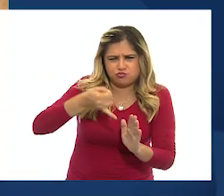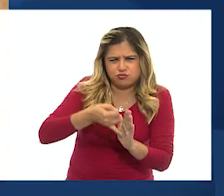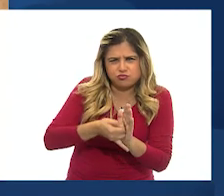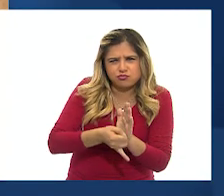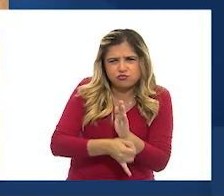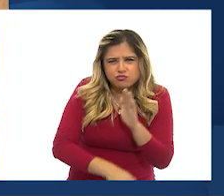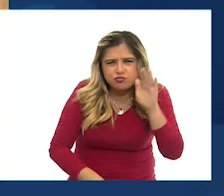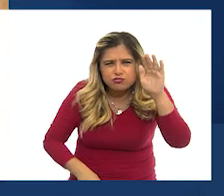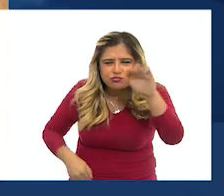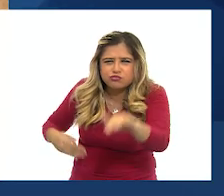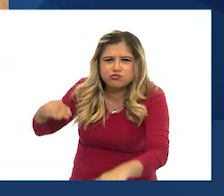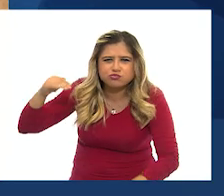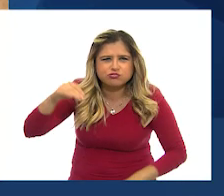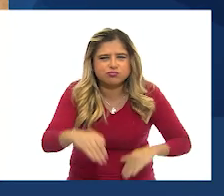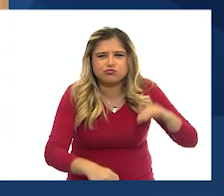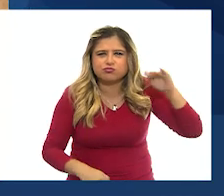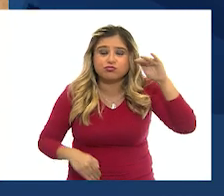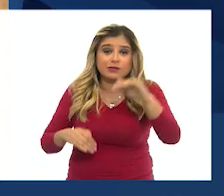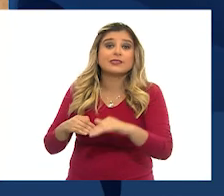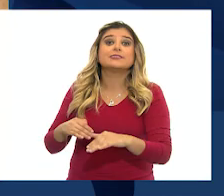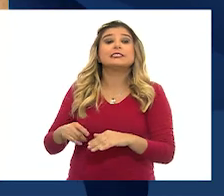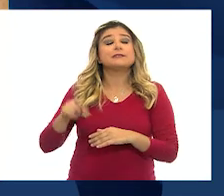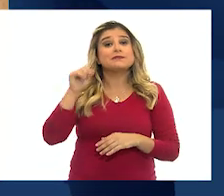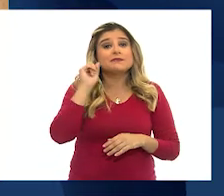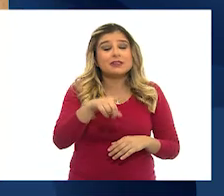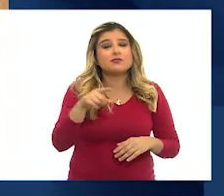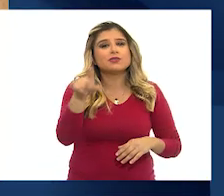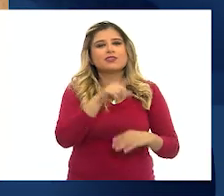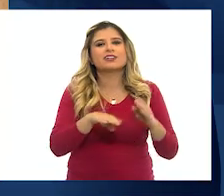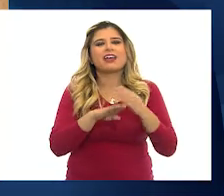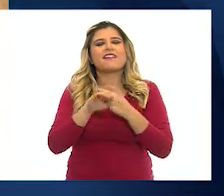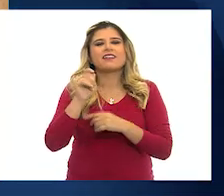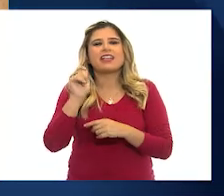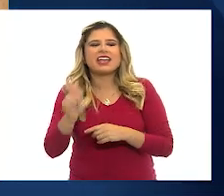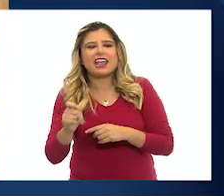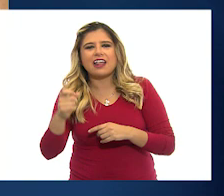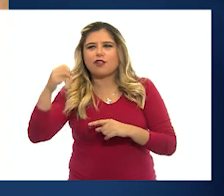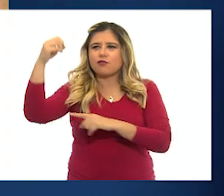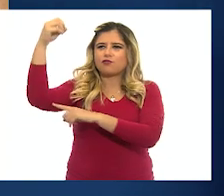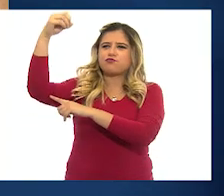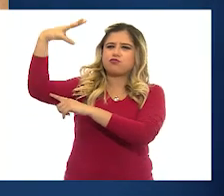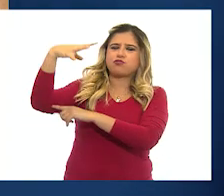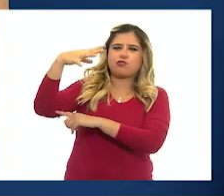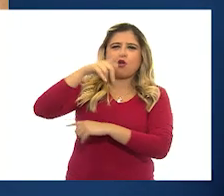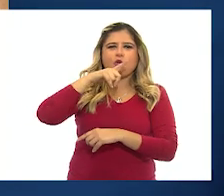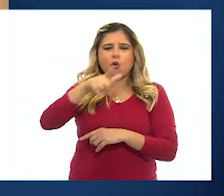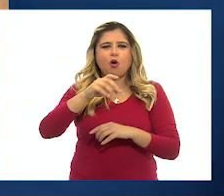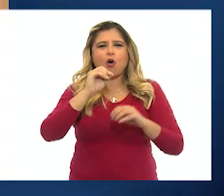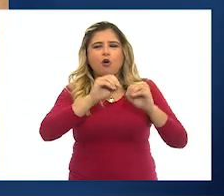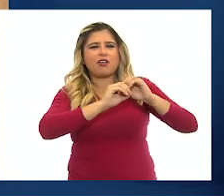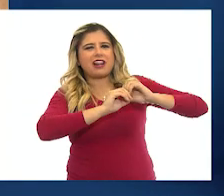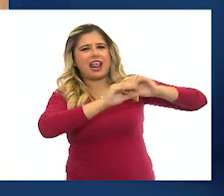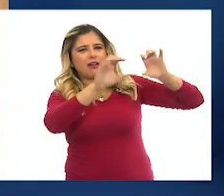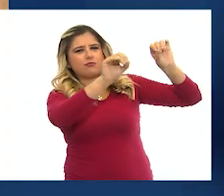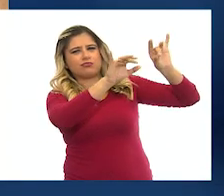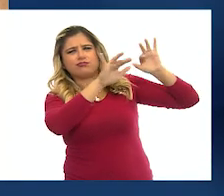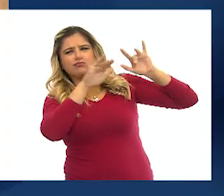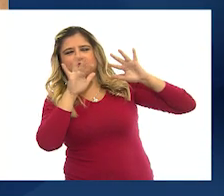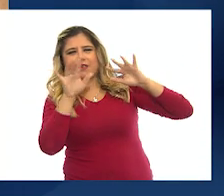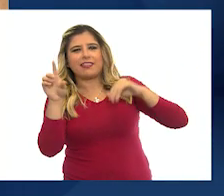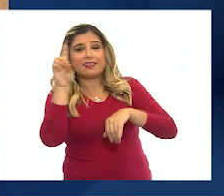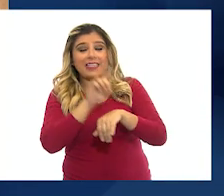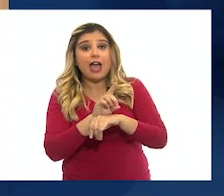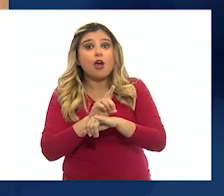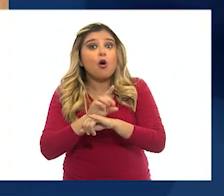se está ahogando de antemano. También se evita que tengan que pescarnos a la luz de un farol o en la claridad deslumbrante de un hermoso día.